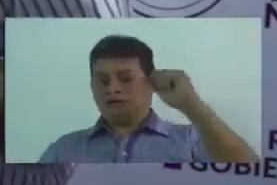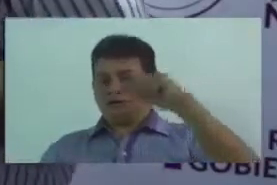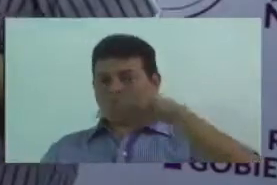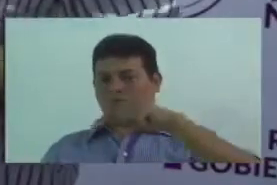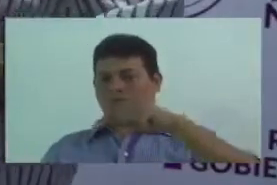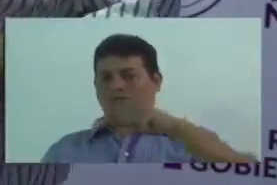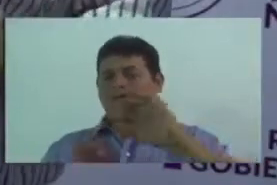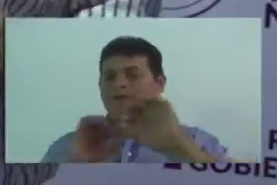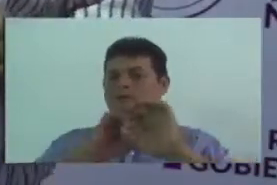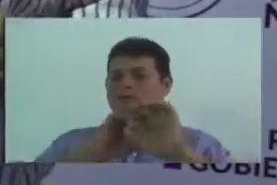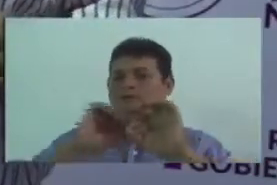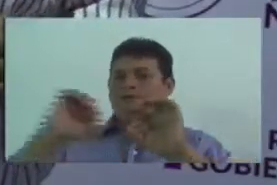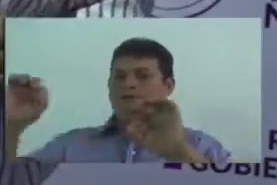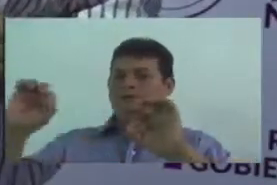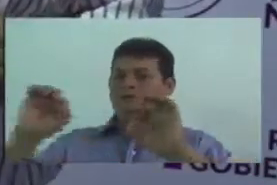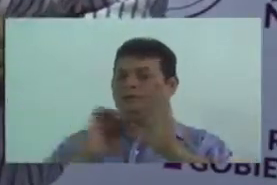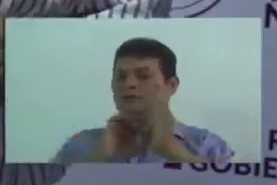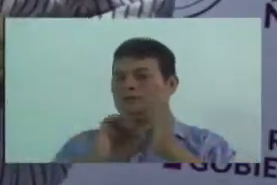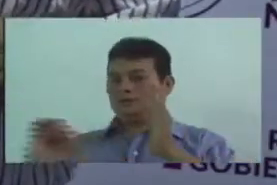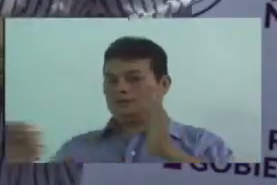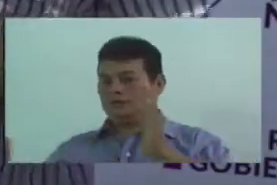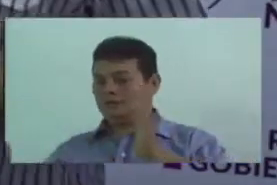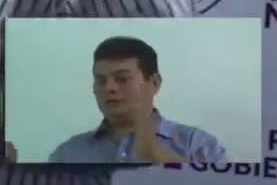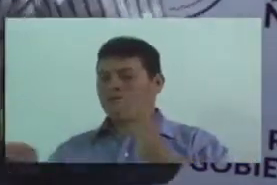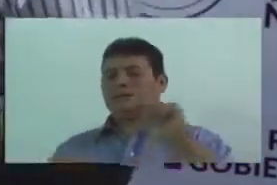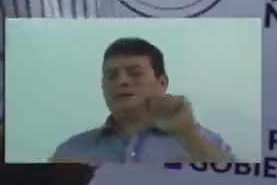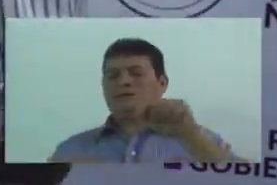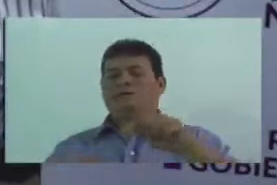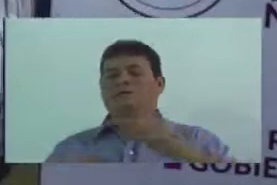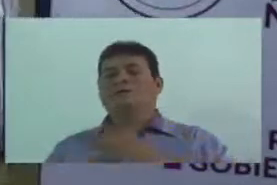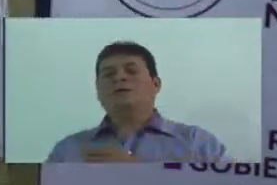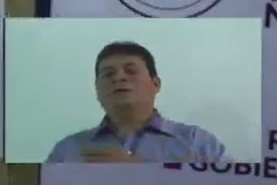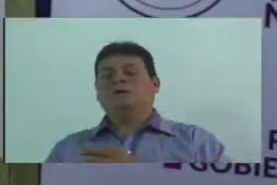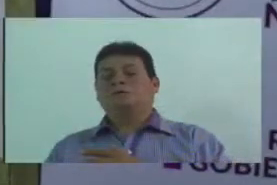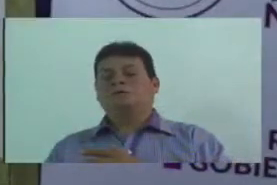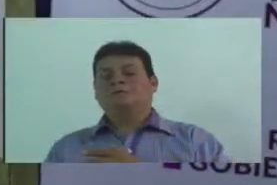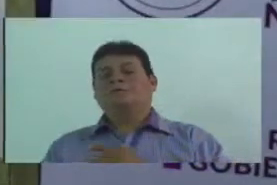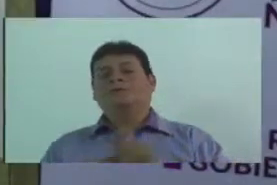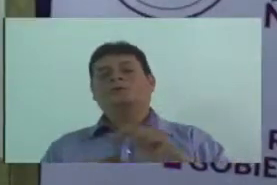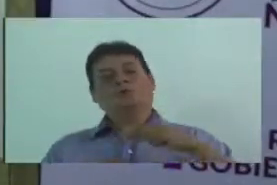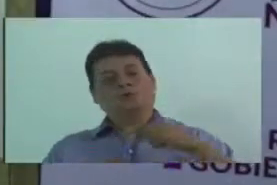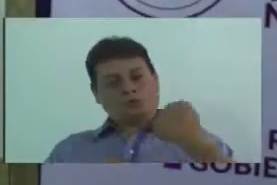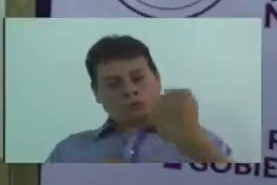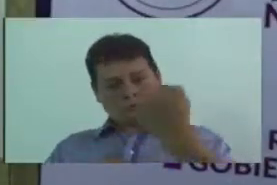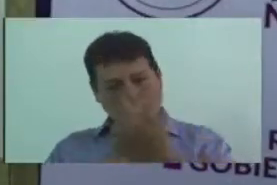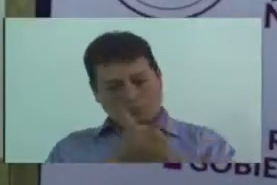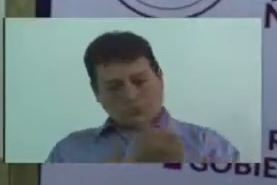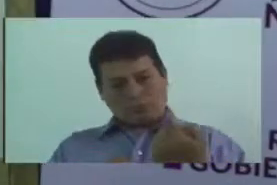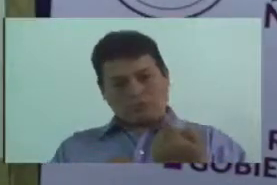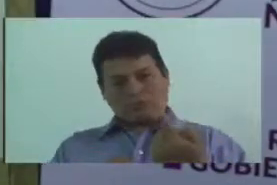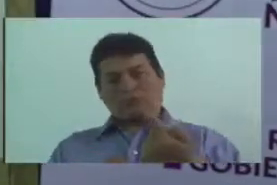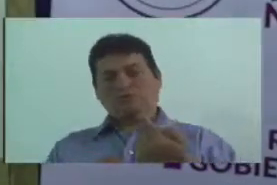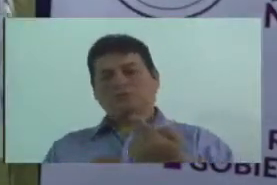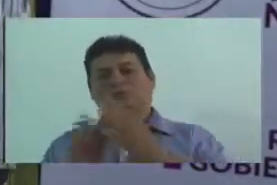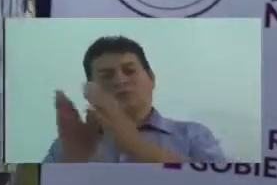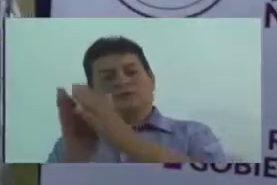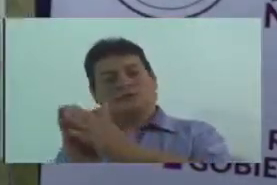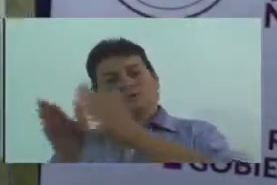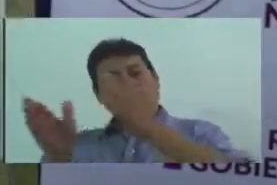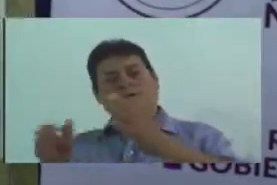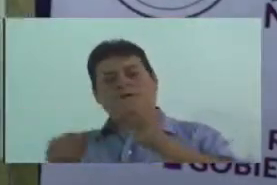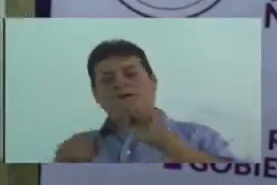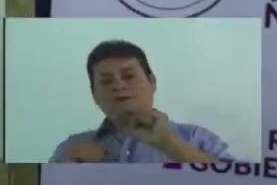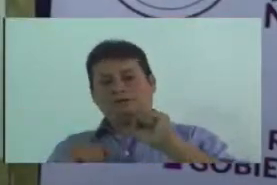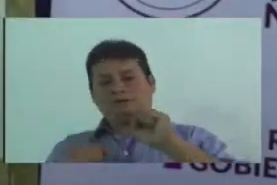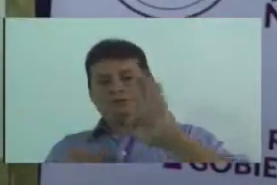ángulo utilizamos los grados sexagesimales, de tal manera que si la circunferencia dividimos en cuatro partes